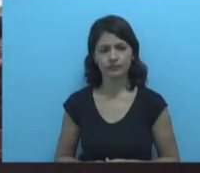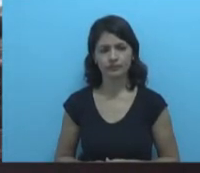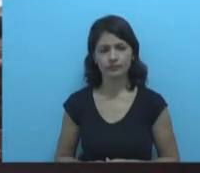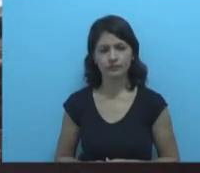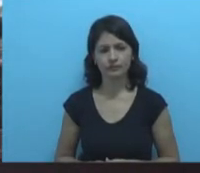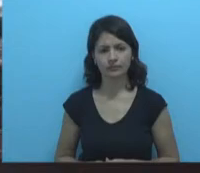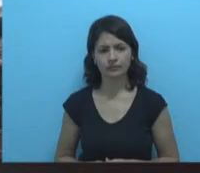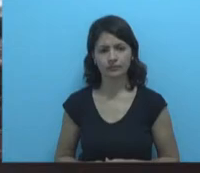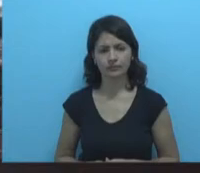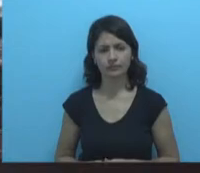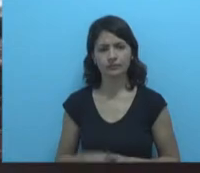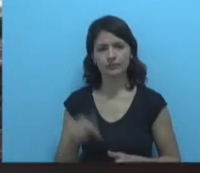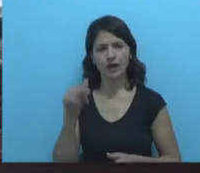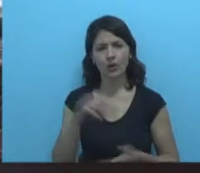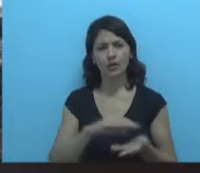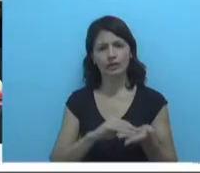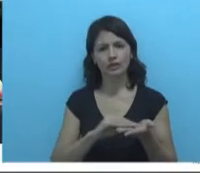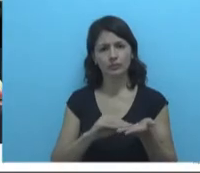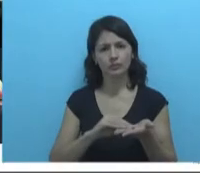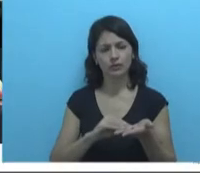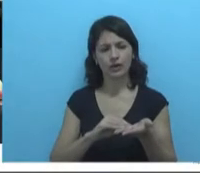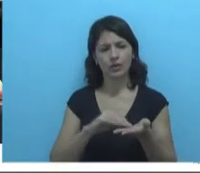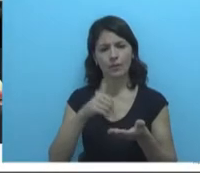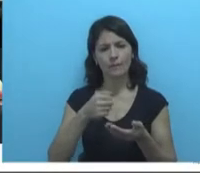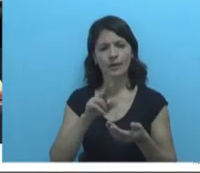diputado Martínez.